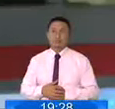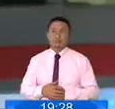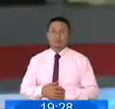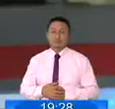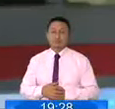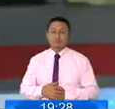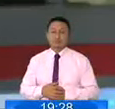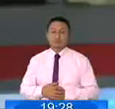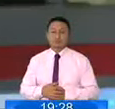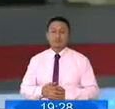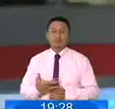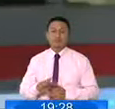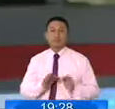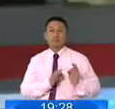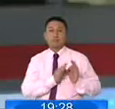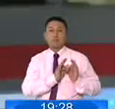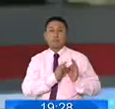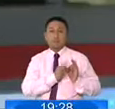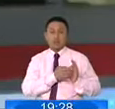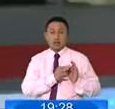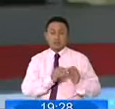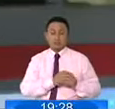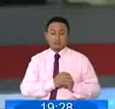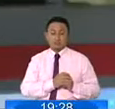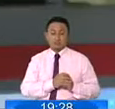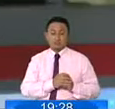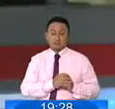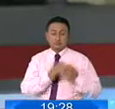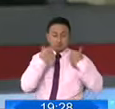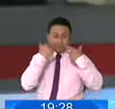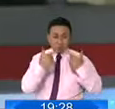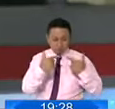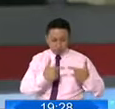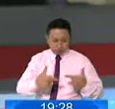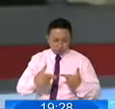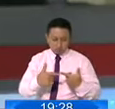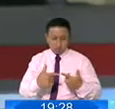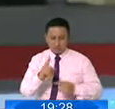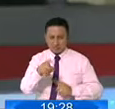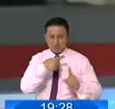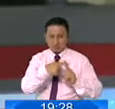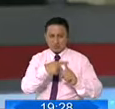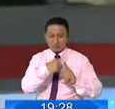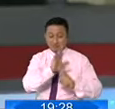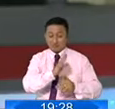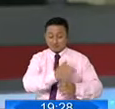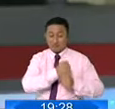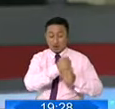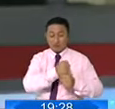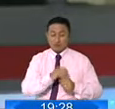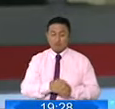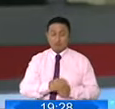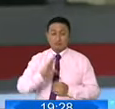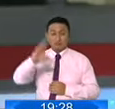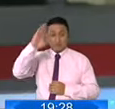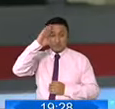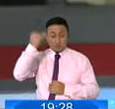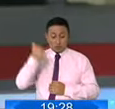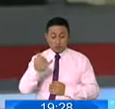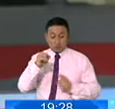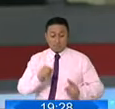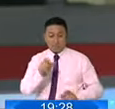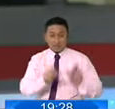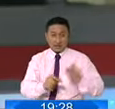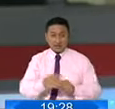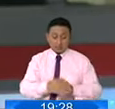En el distrito de Calderón, los patrullajes preventivos continúan dejando buenos resultados en favor de la seguridad ciudadana. Los uniformados sorprendieron a personas